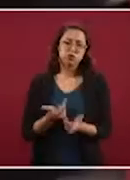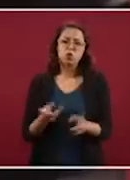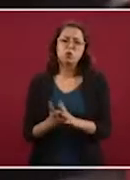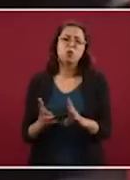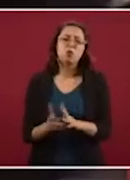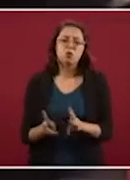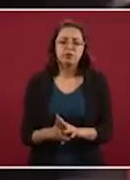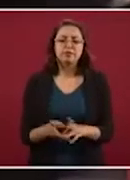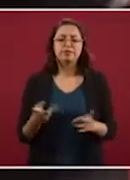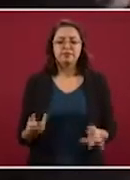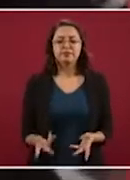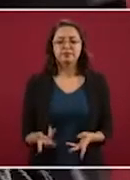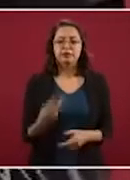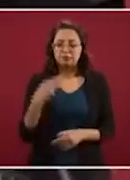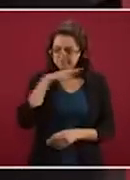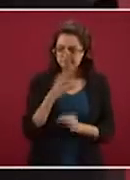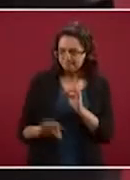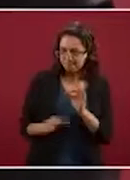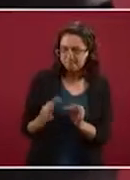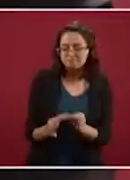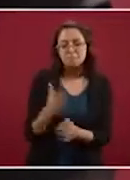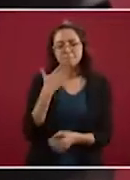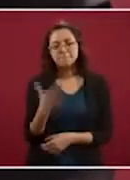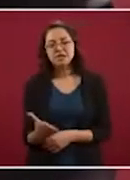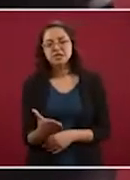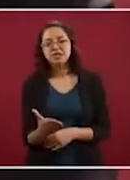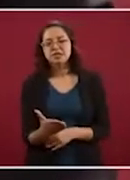Entonces, si es expedito, si es